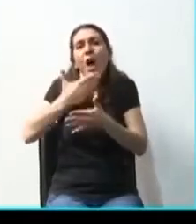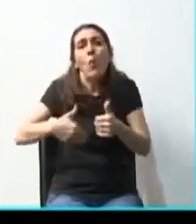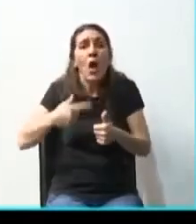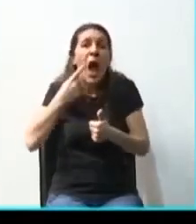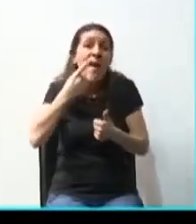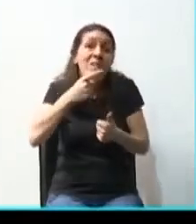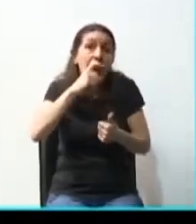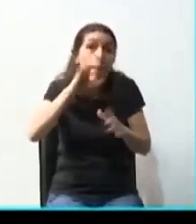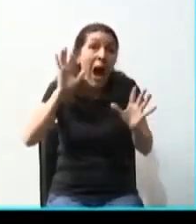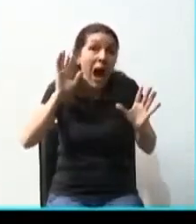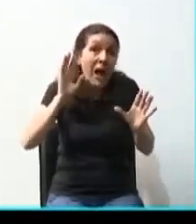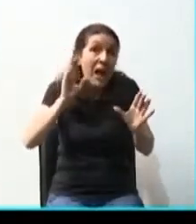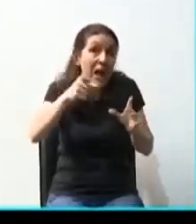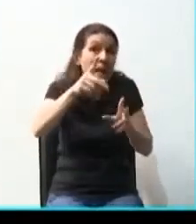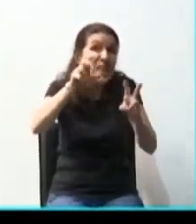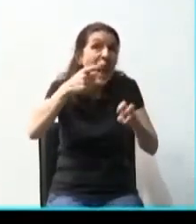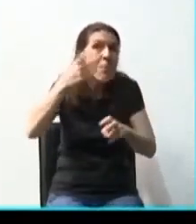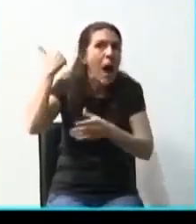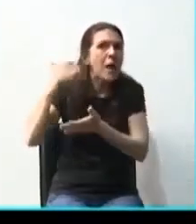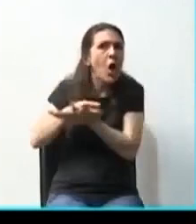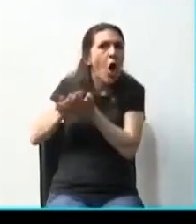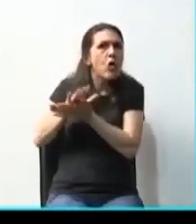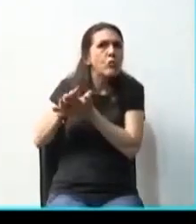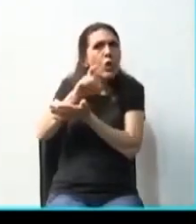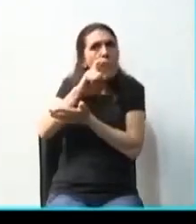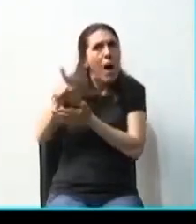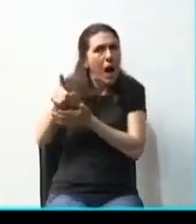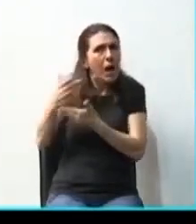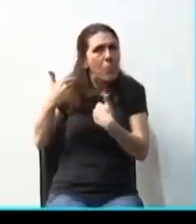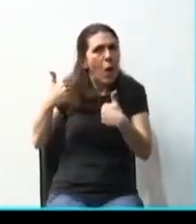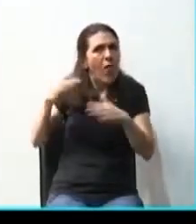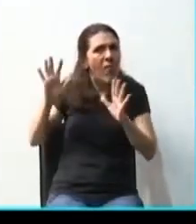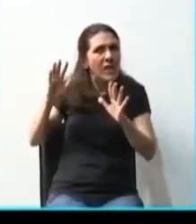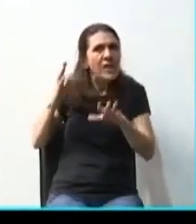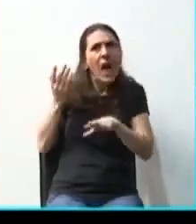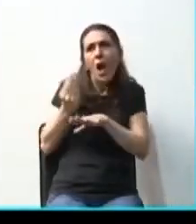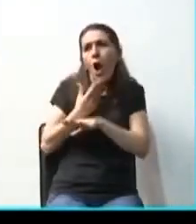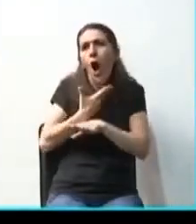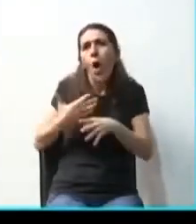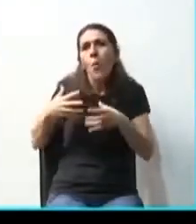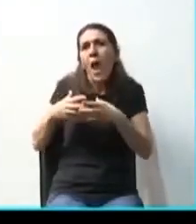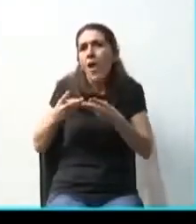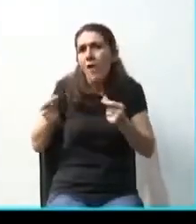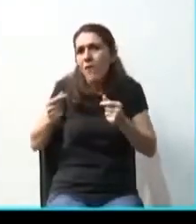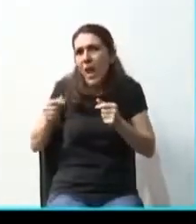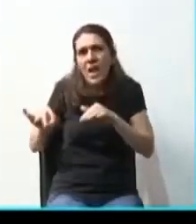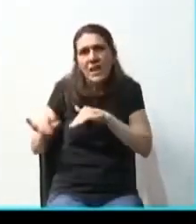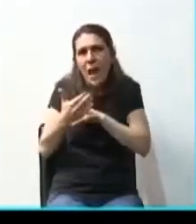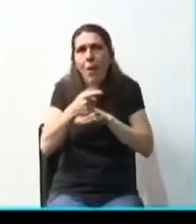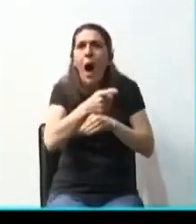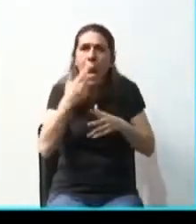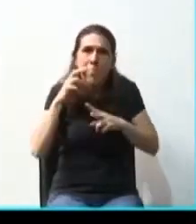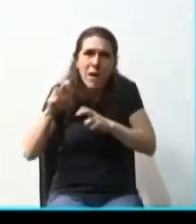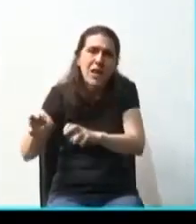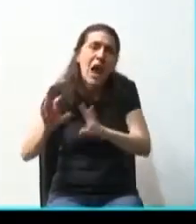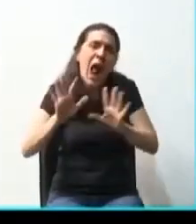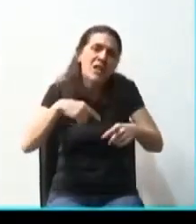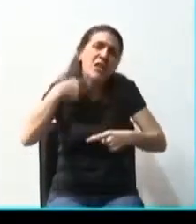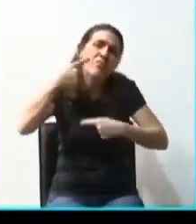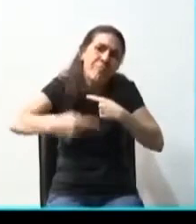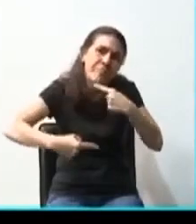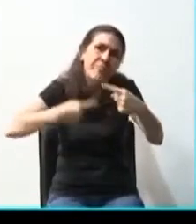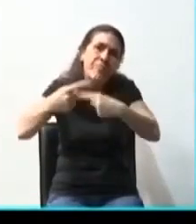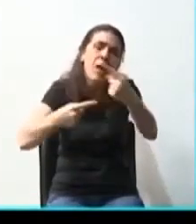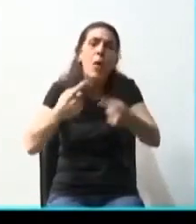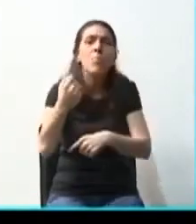Macri por los hechos delictivos que ha cometido. Seguramente sea después que abandone el gobierno. Y así sucesivamente. Entonces es un poder